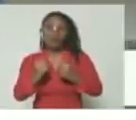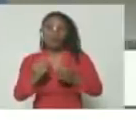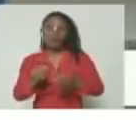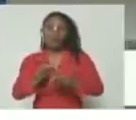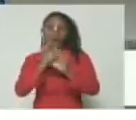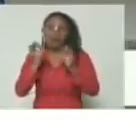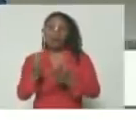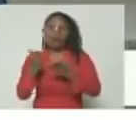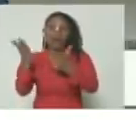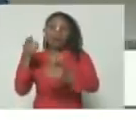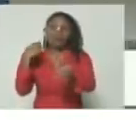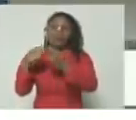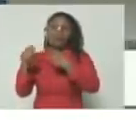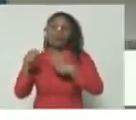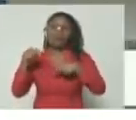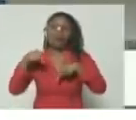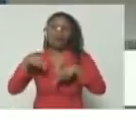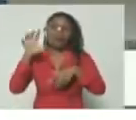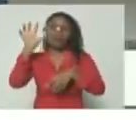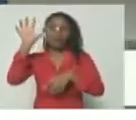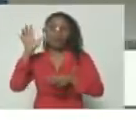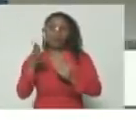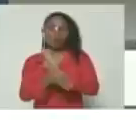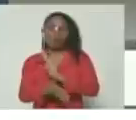entregapatrias, vendepatrias.